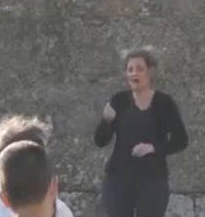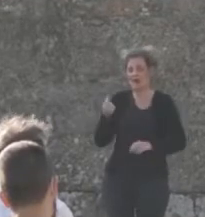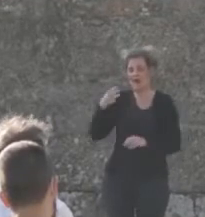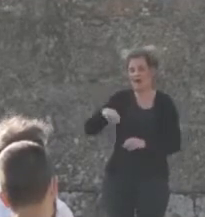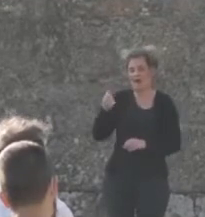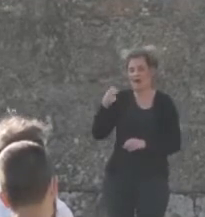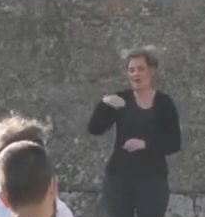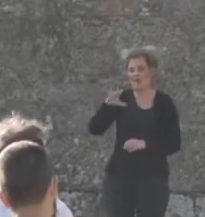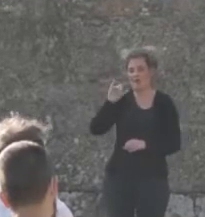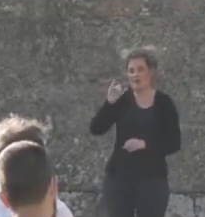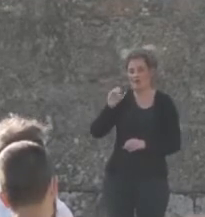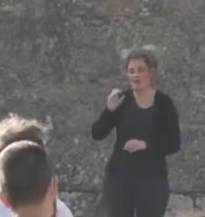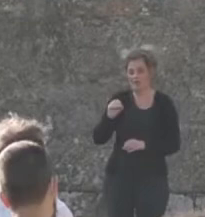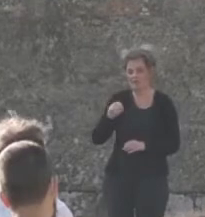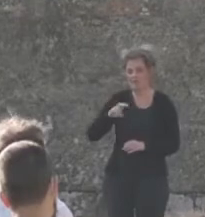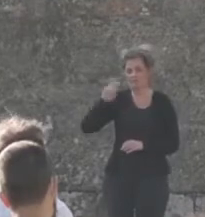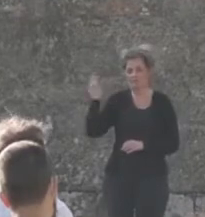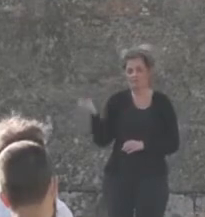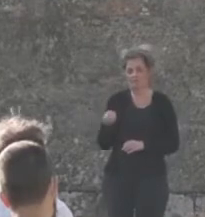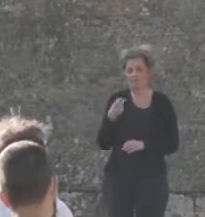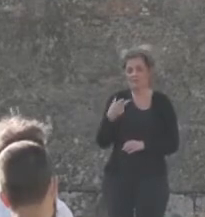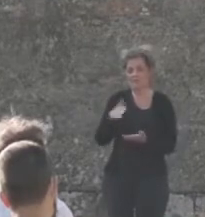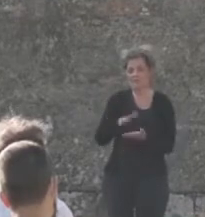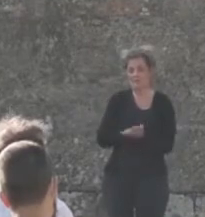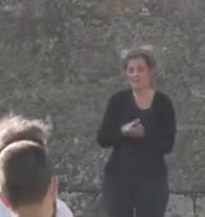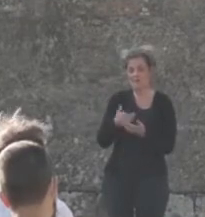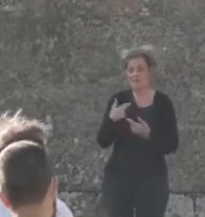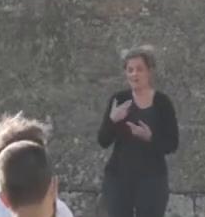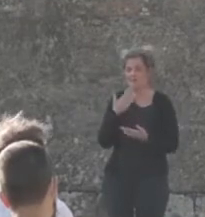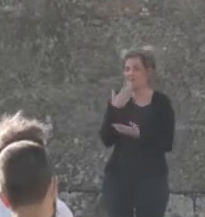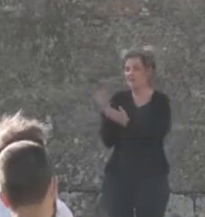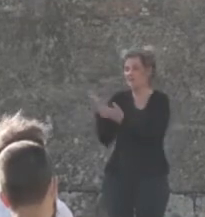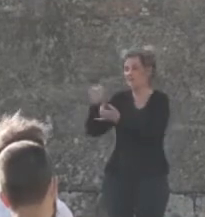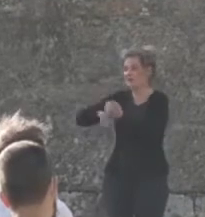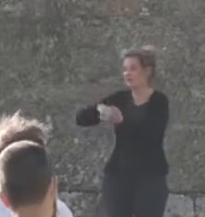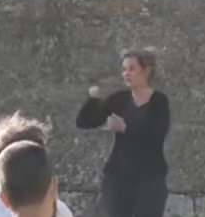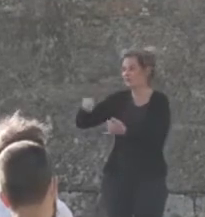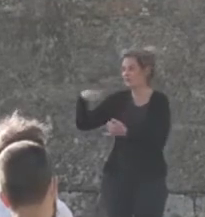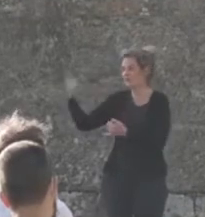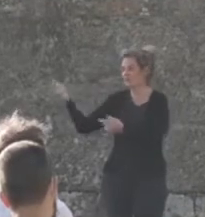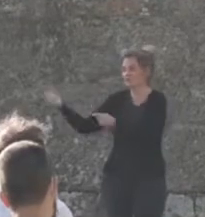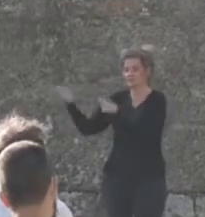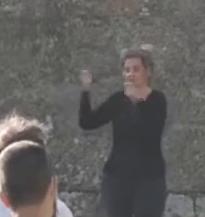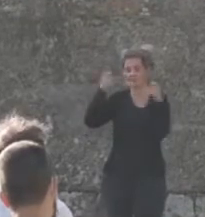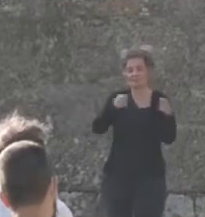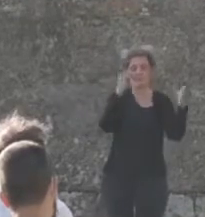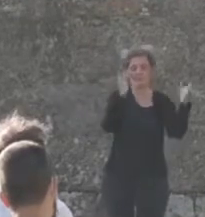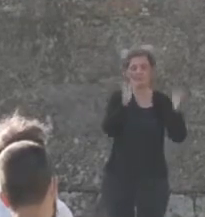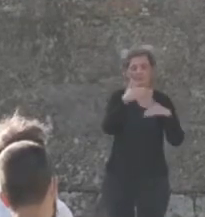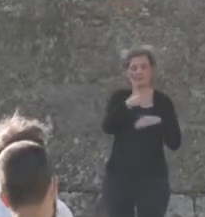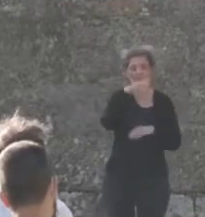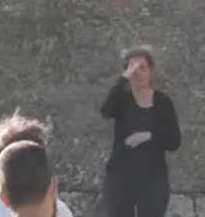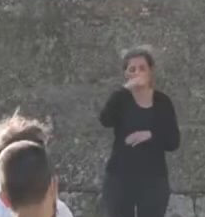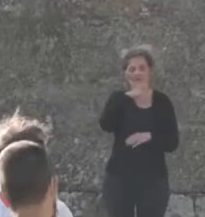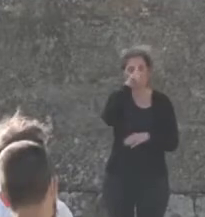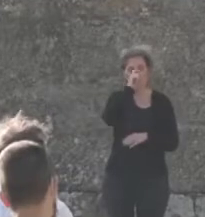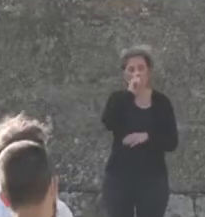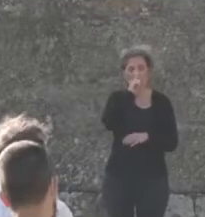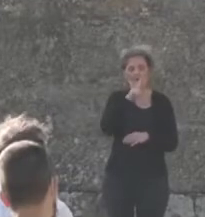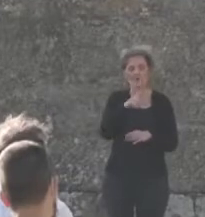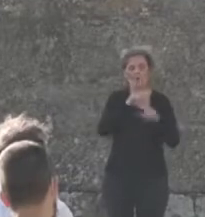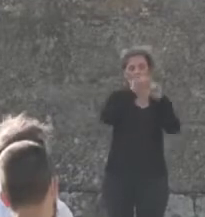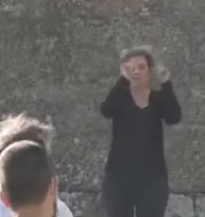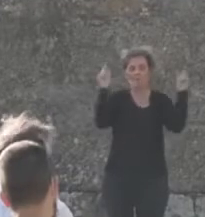Caamaño, Valeriano Riobón, que cando morreu encargoulle a súa muller que lle trouxera a meu pai uns recordos e entre eles un marco